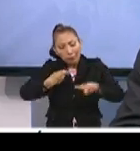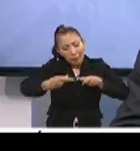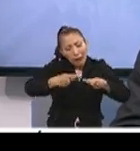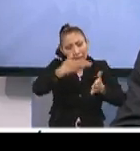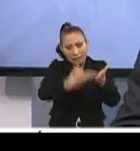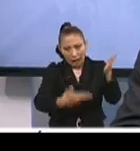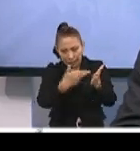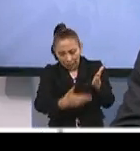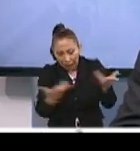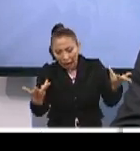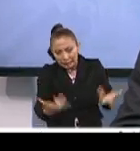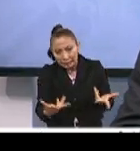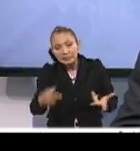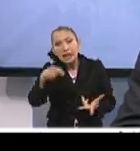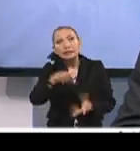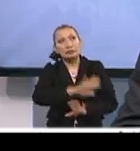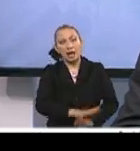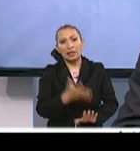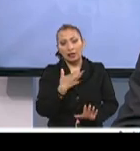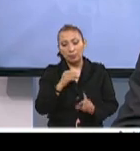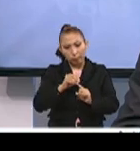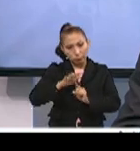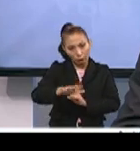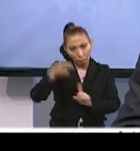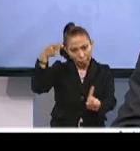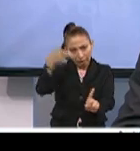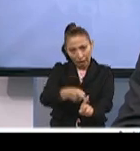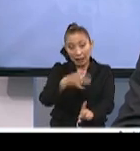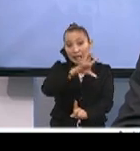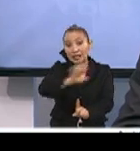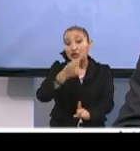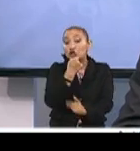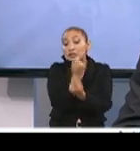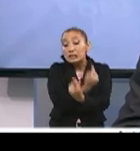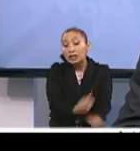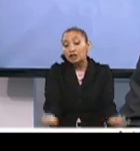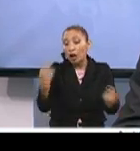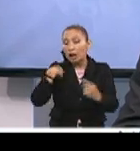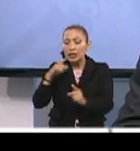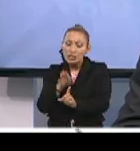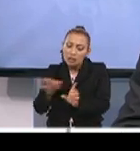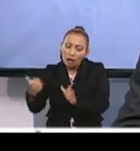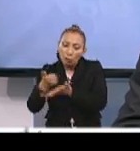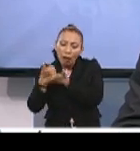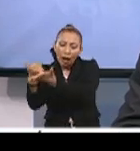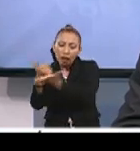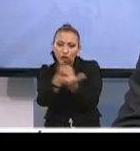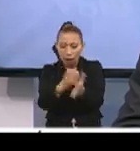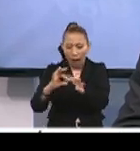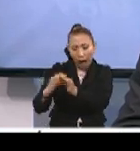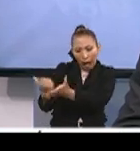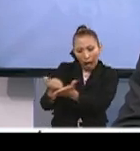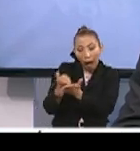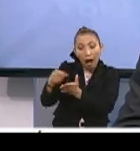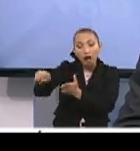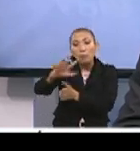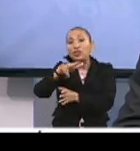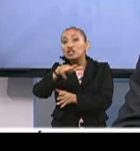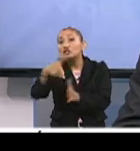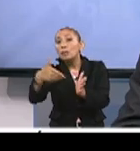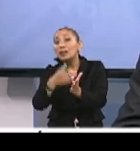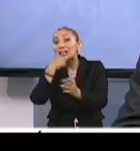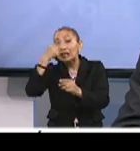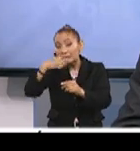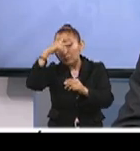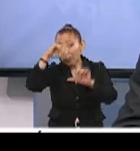estos talleres, tenemos ya impactados de forma directa a 500 niños y de forma indirecta a través de nuestros aliados a cerca de 18.000 niños